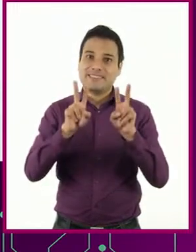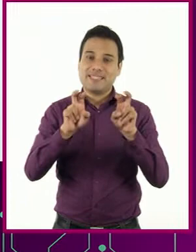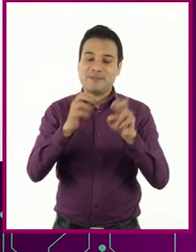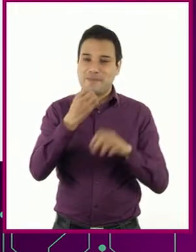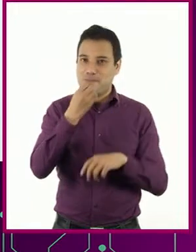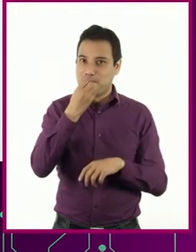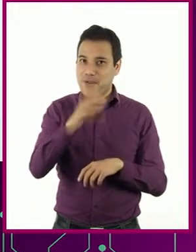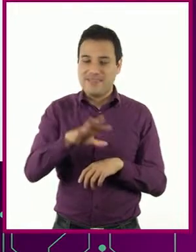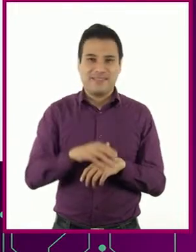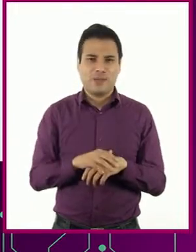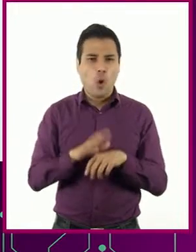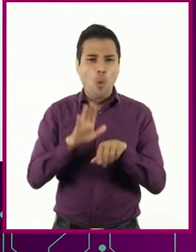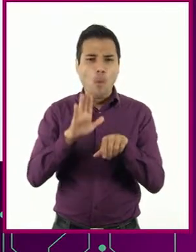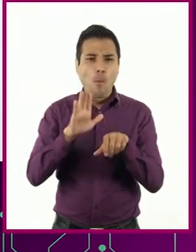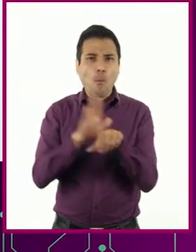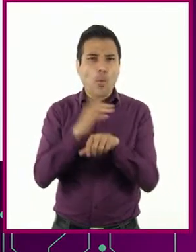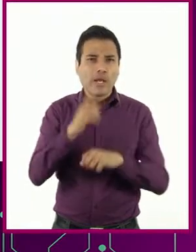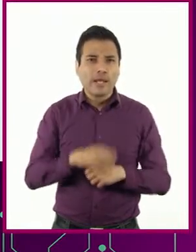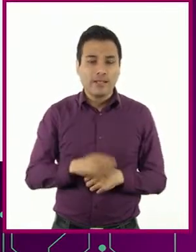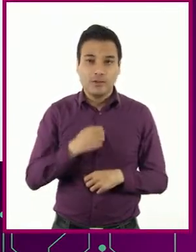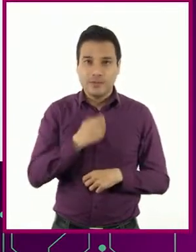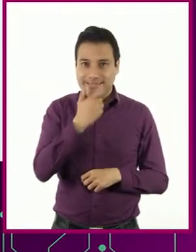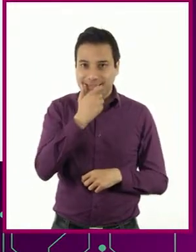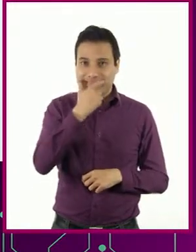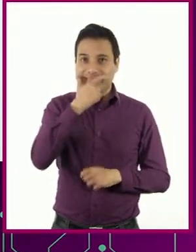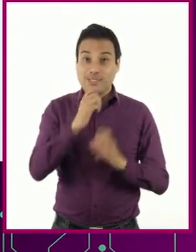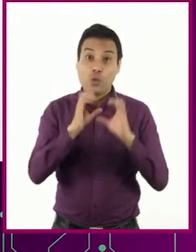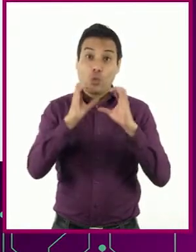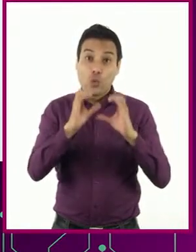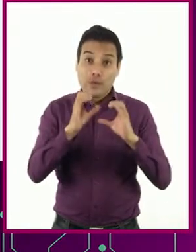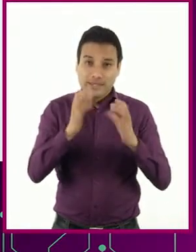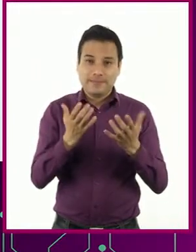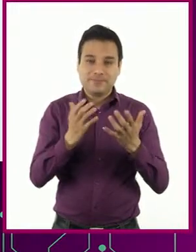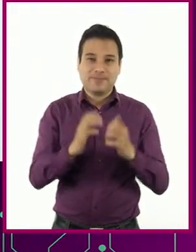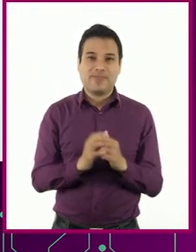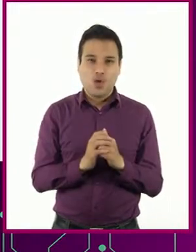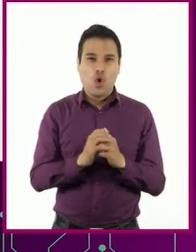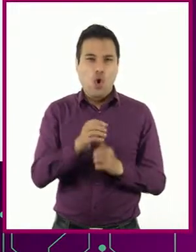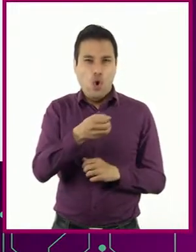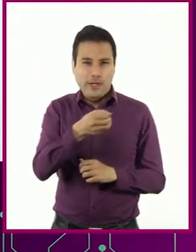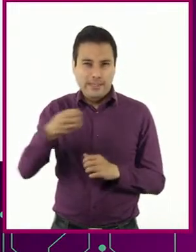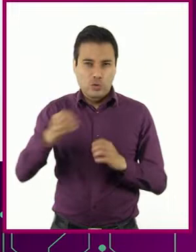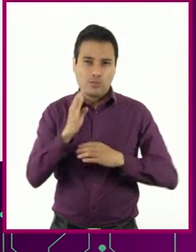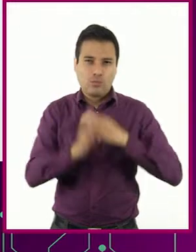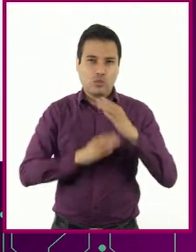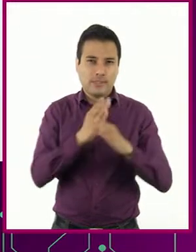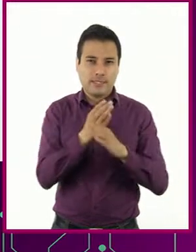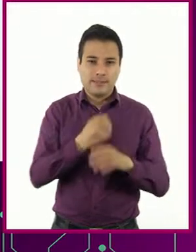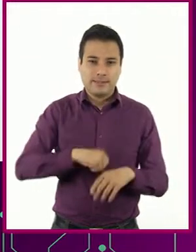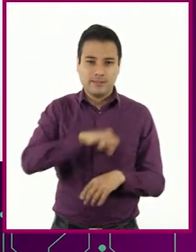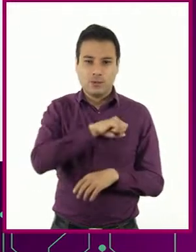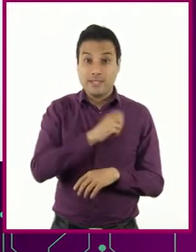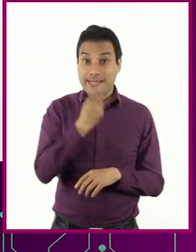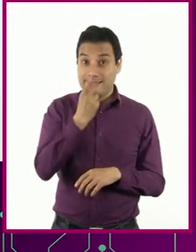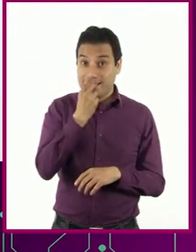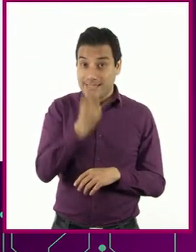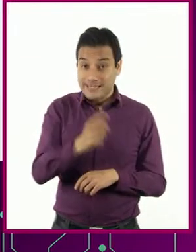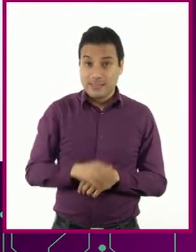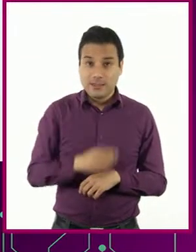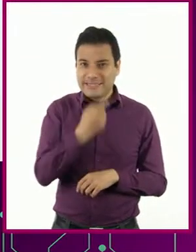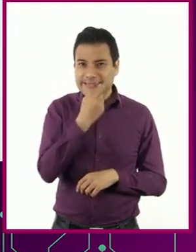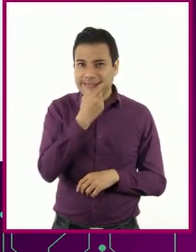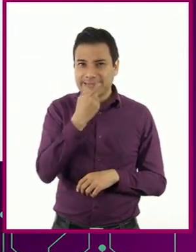maravilloso. Porque me quiero, cuido mi sonrisa, mi hermano. La Organización Mundial de la Salud reconoce a la salud bucodental como un